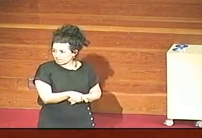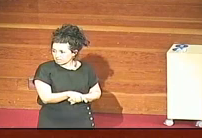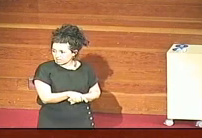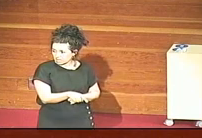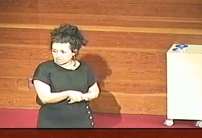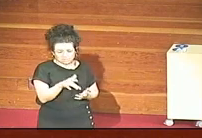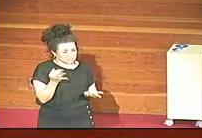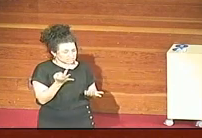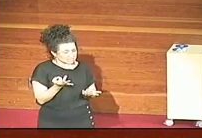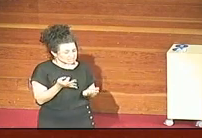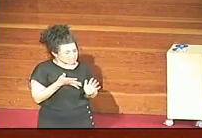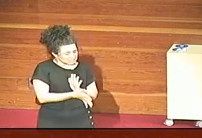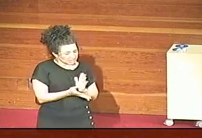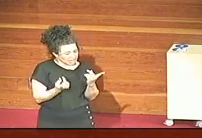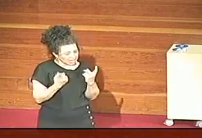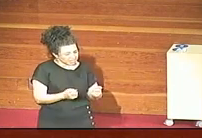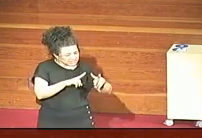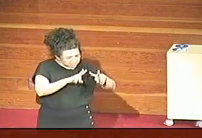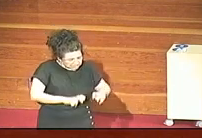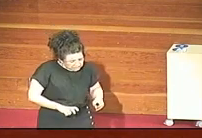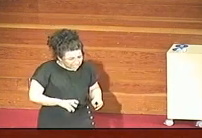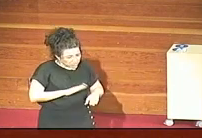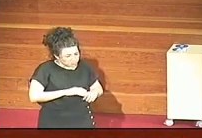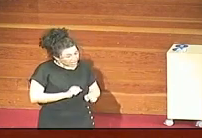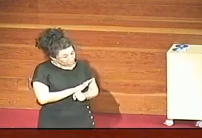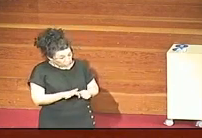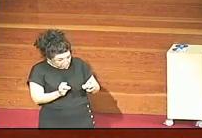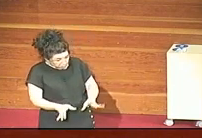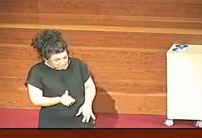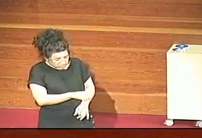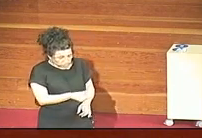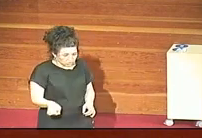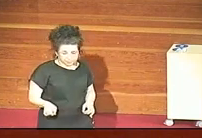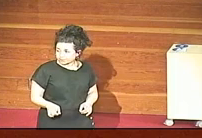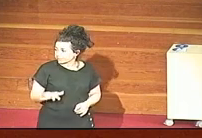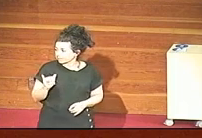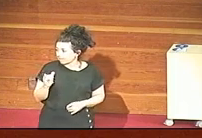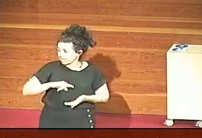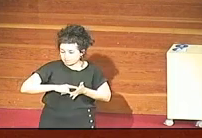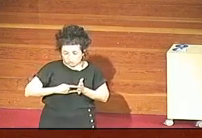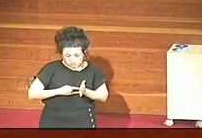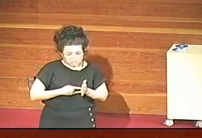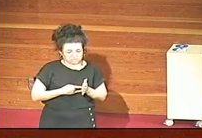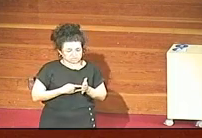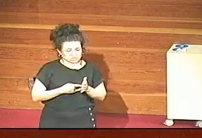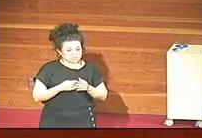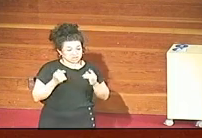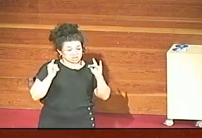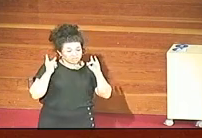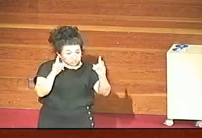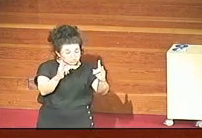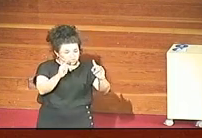investigación cómo ha habido para el cob y hay proyectos muy bonitos de regeneración de bosques